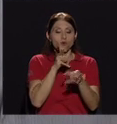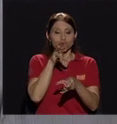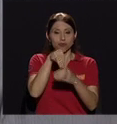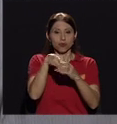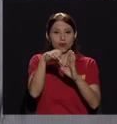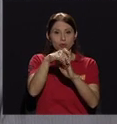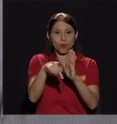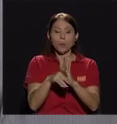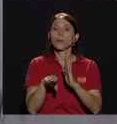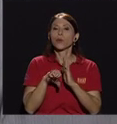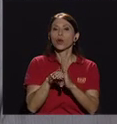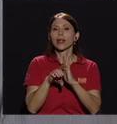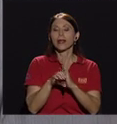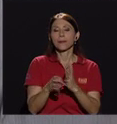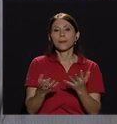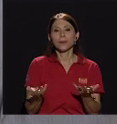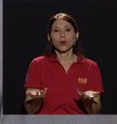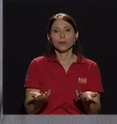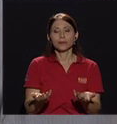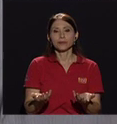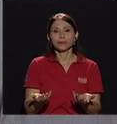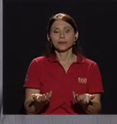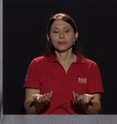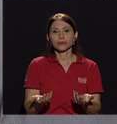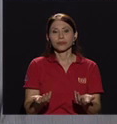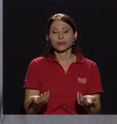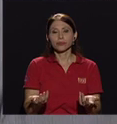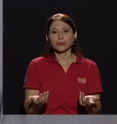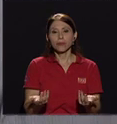constitucionalmente. Aspectos, por ejemplo, como